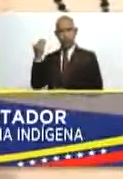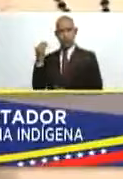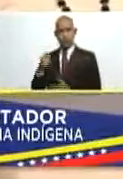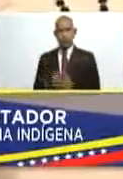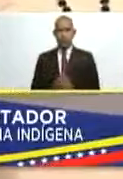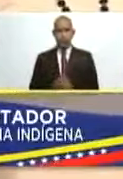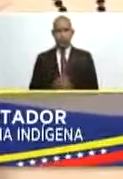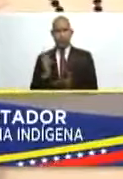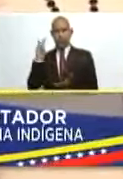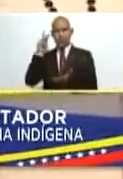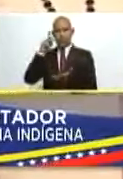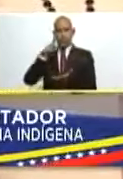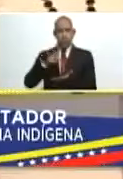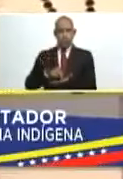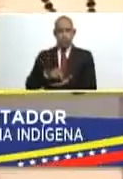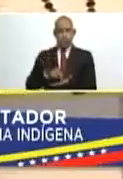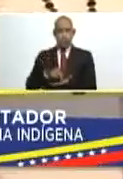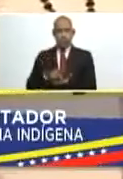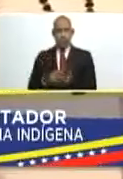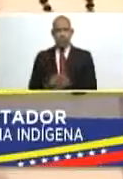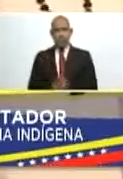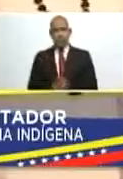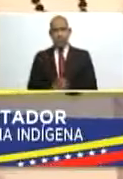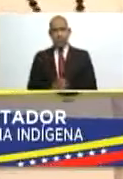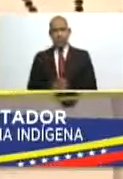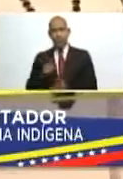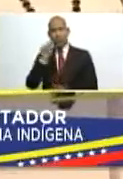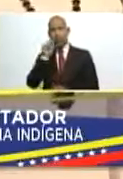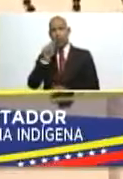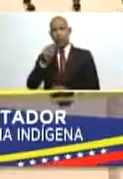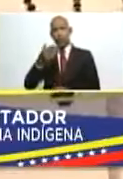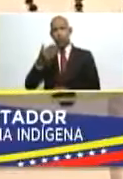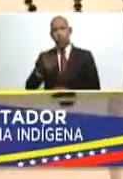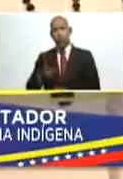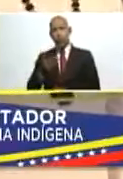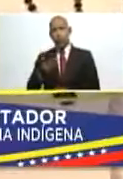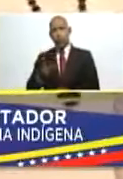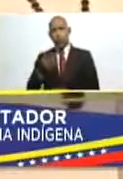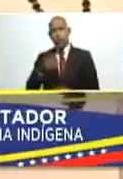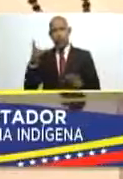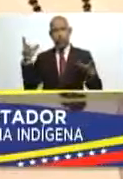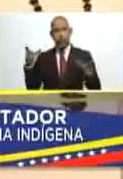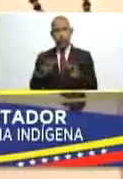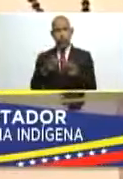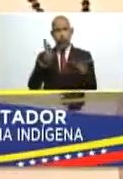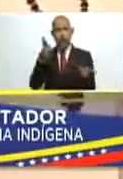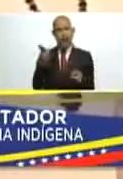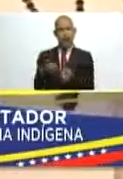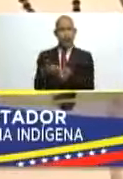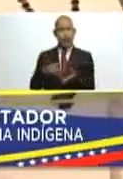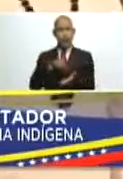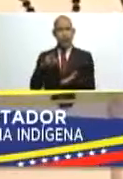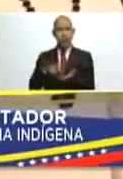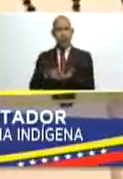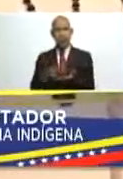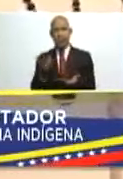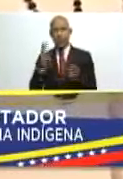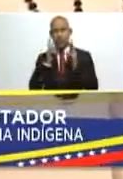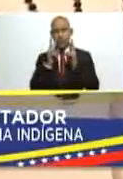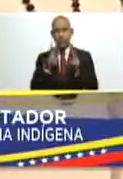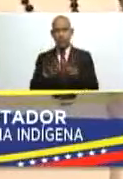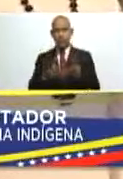hemos llegado a un conjunto de conclusiones que principalmente tienen que ver